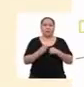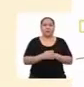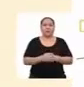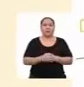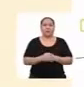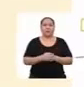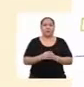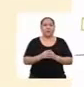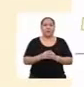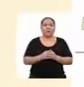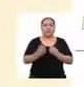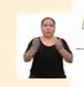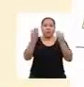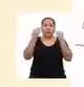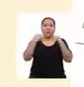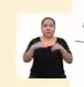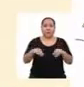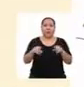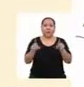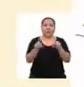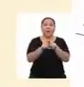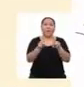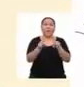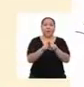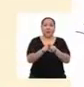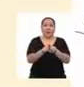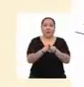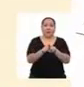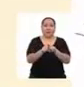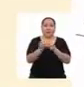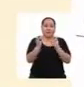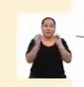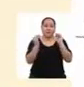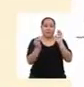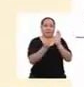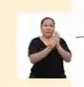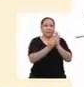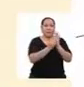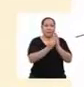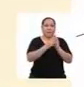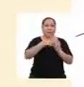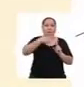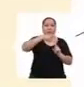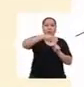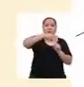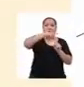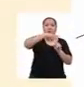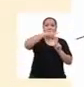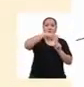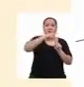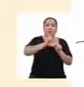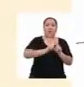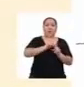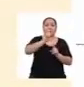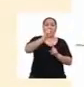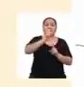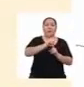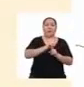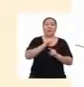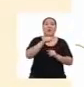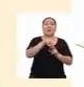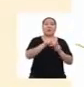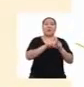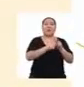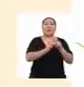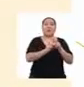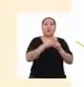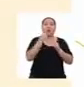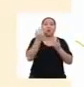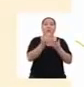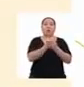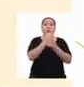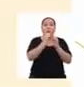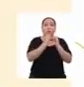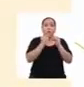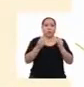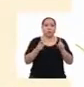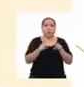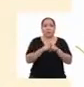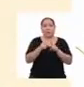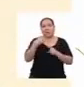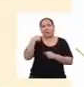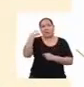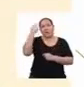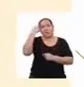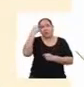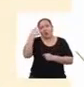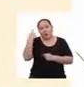que colocar el conector también con mayúscula, ya que iniciamos una nueva oración. También